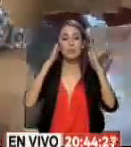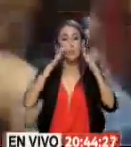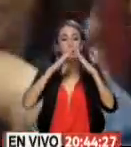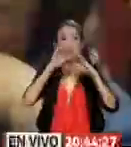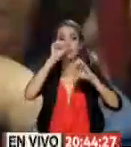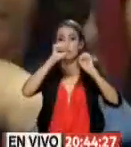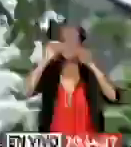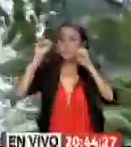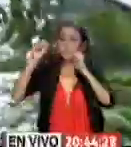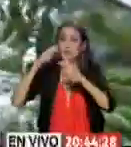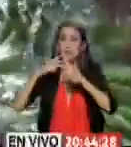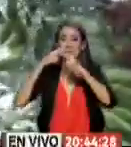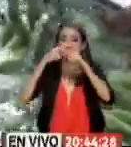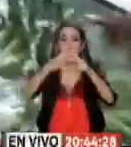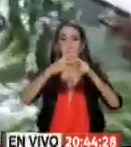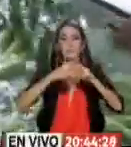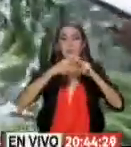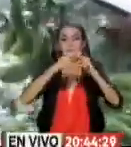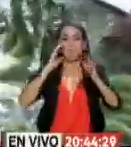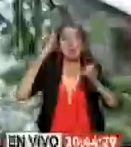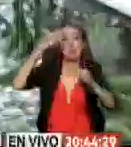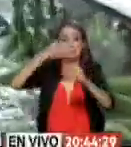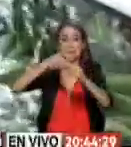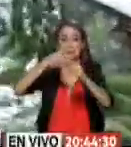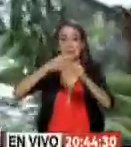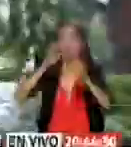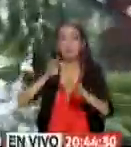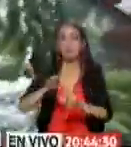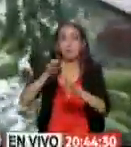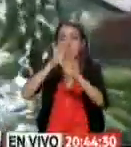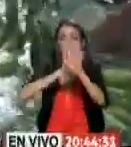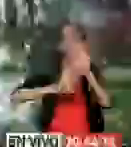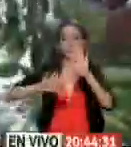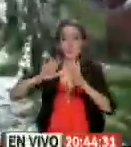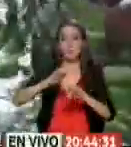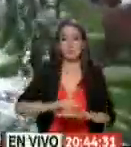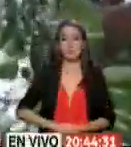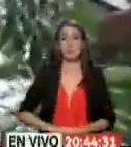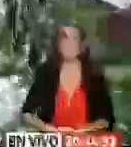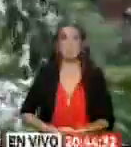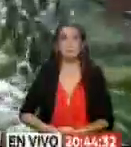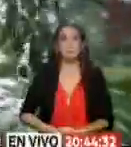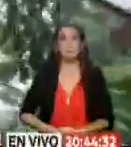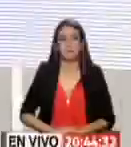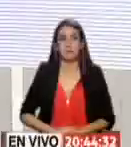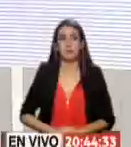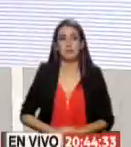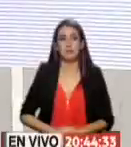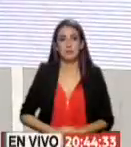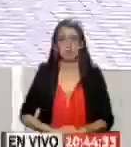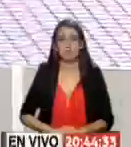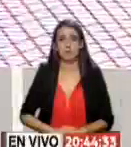vender el crédito porque nuestro objetivo principal es el desarrollo. Maritza Castillo, Telediario.